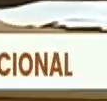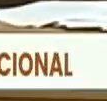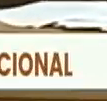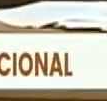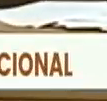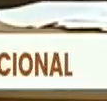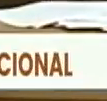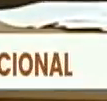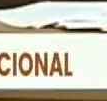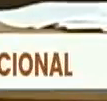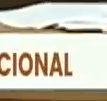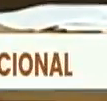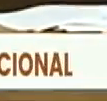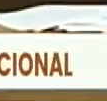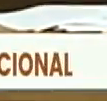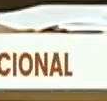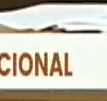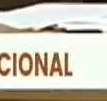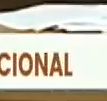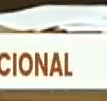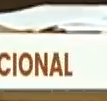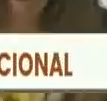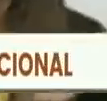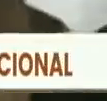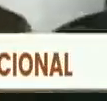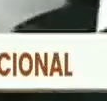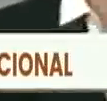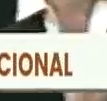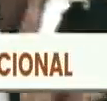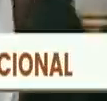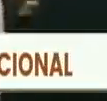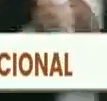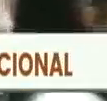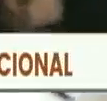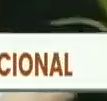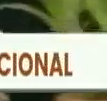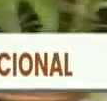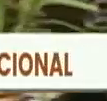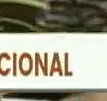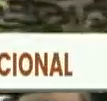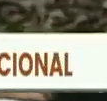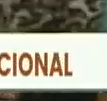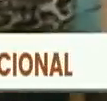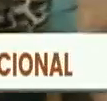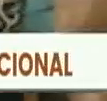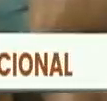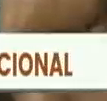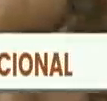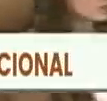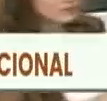González, para que tome la palabra frente a la Asamblea Nacional de Venezuela.